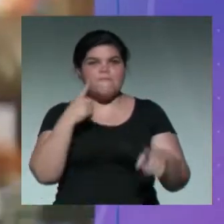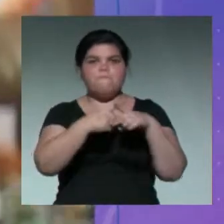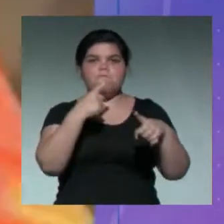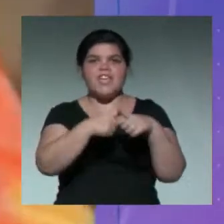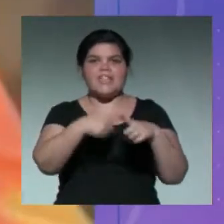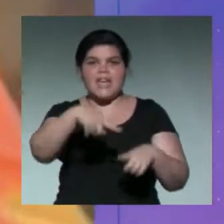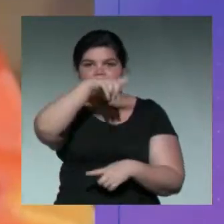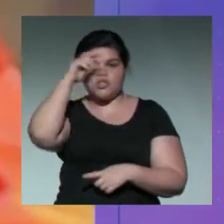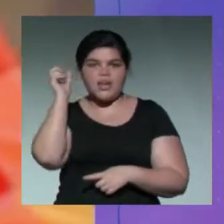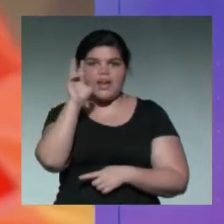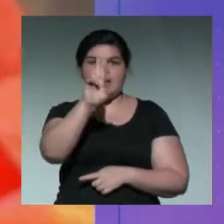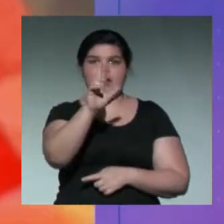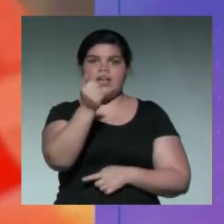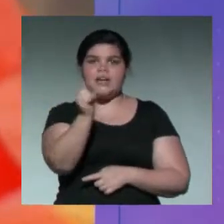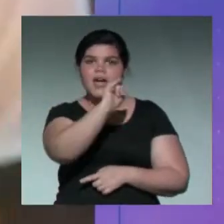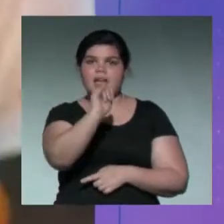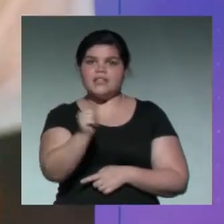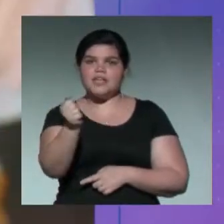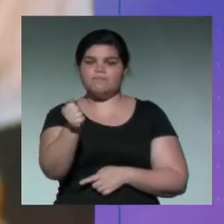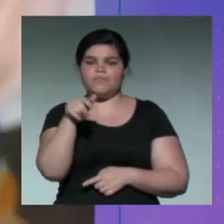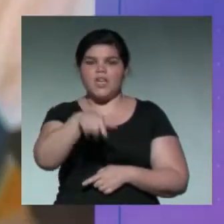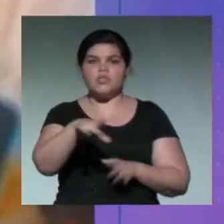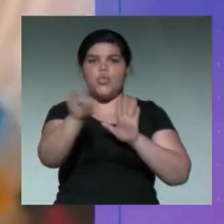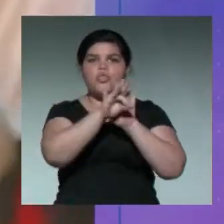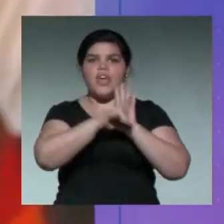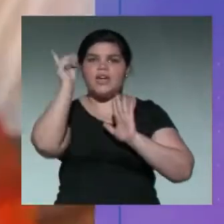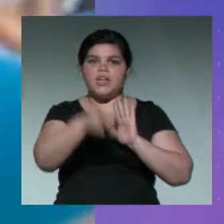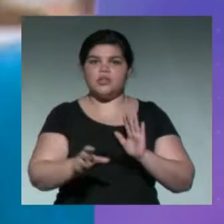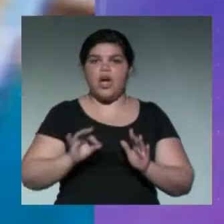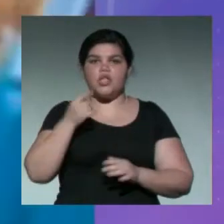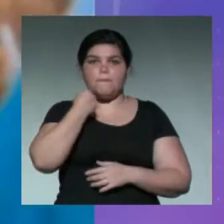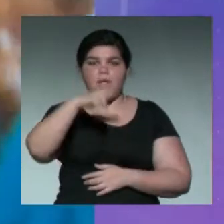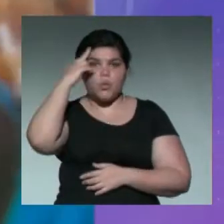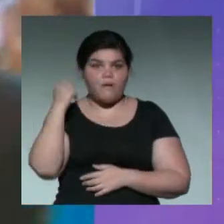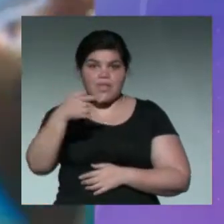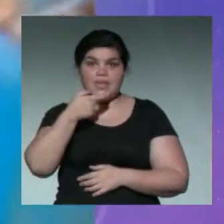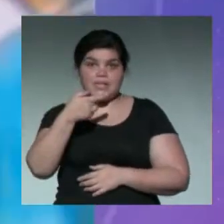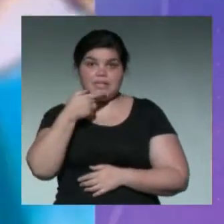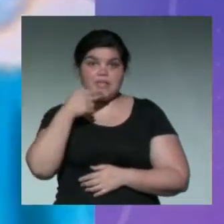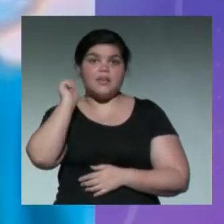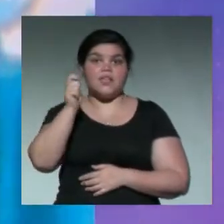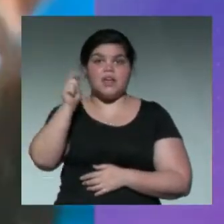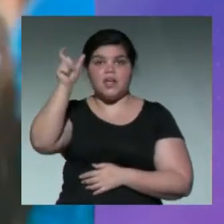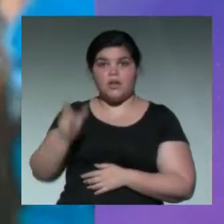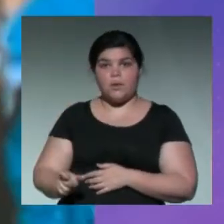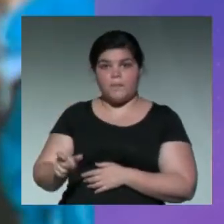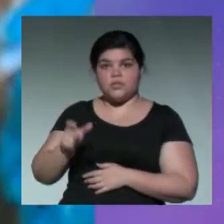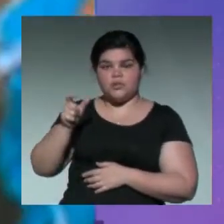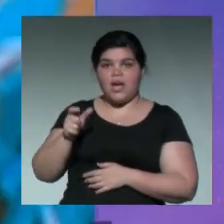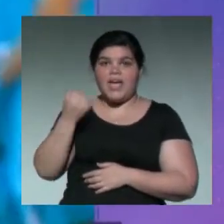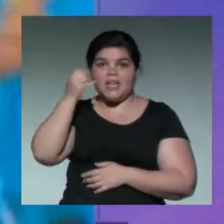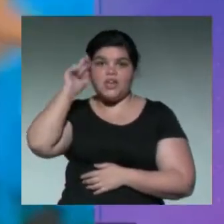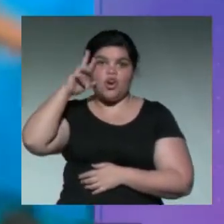de la Raza fue un decreto en 1917, del cual es responsable Hipólito Yrigoyen, y